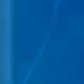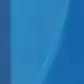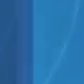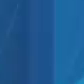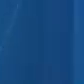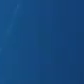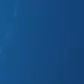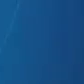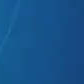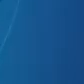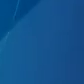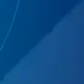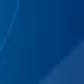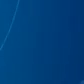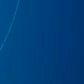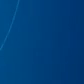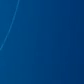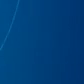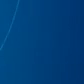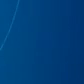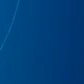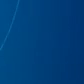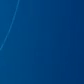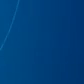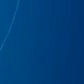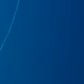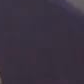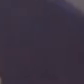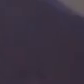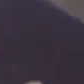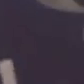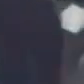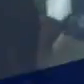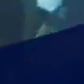tvc noticias fin de semana